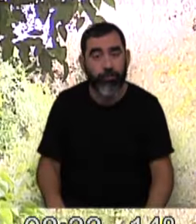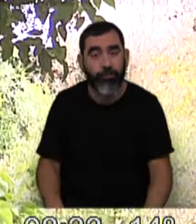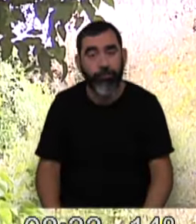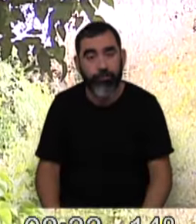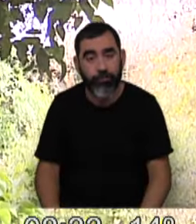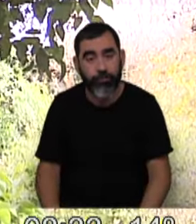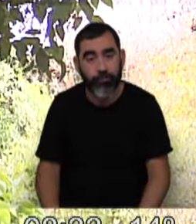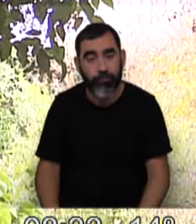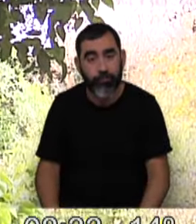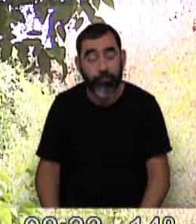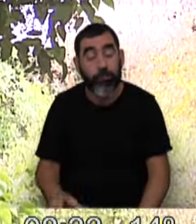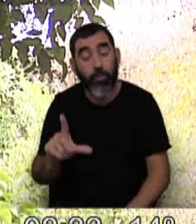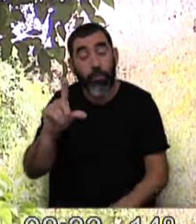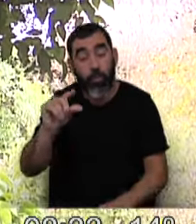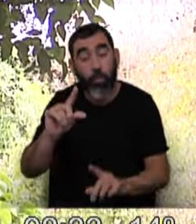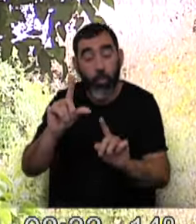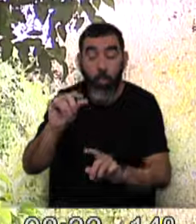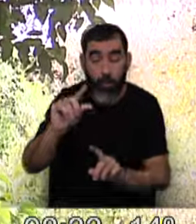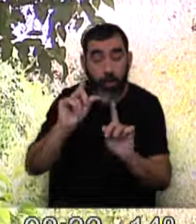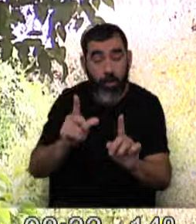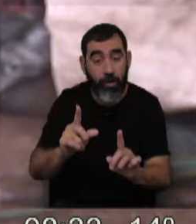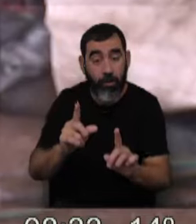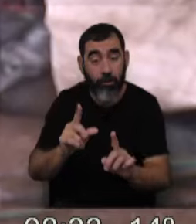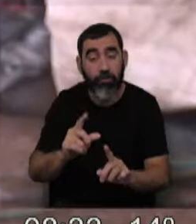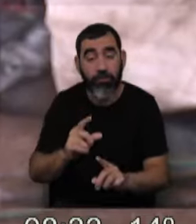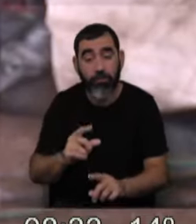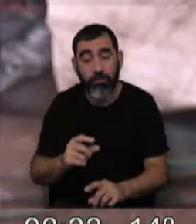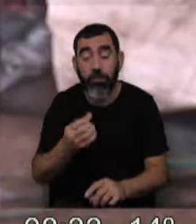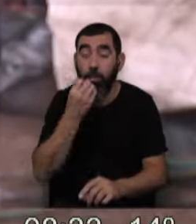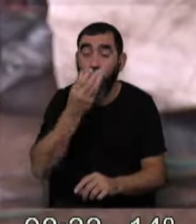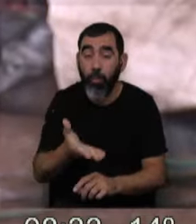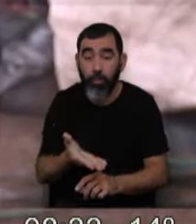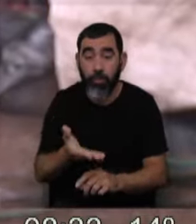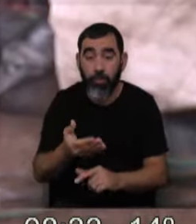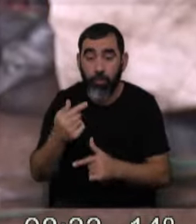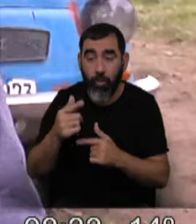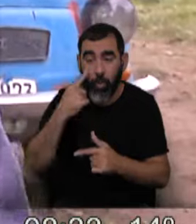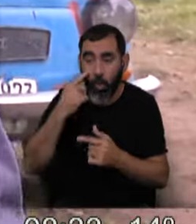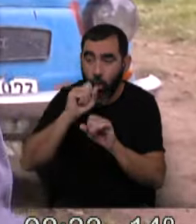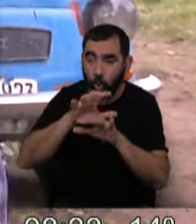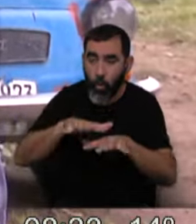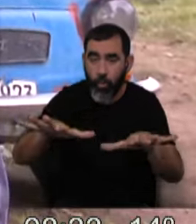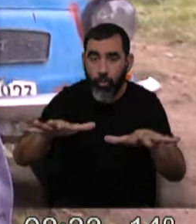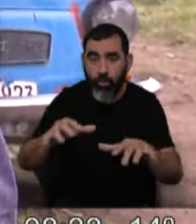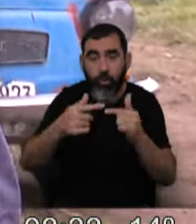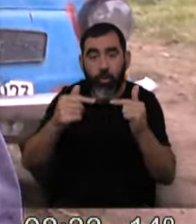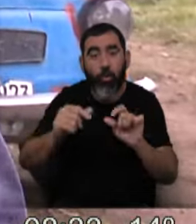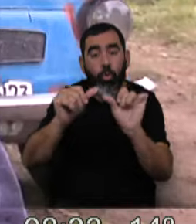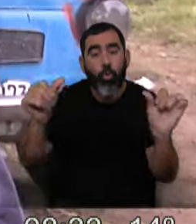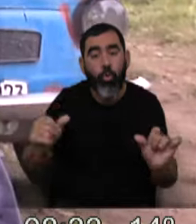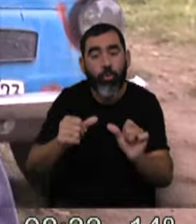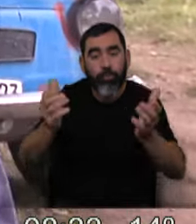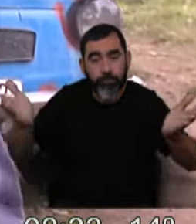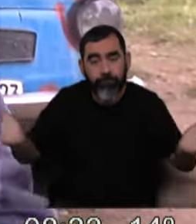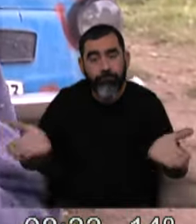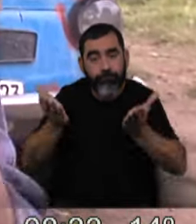Es muy económica y es muy accesible. Entonces estaría bueno que esto se conociera. Una de las cosas que hay que hacer es darle